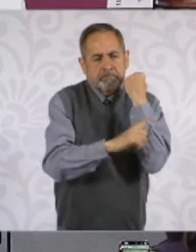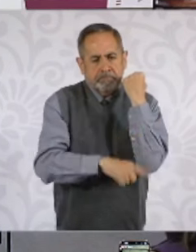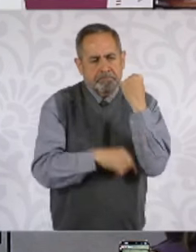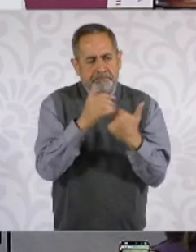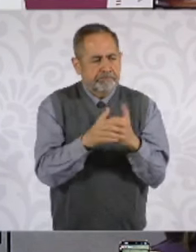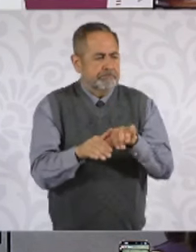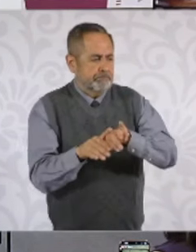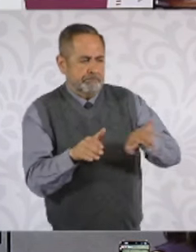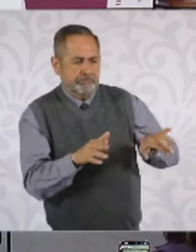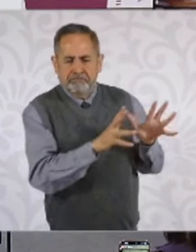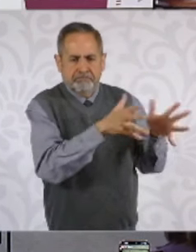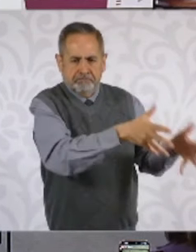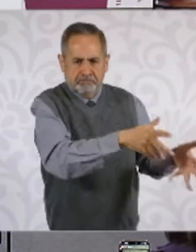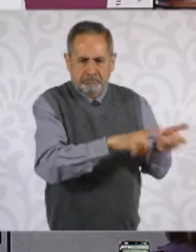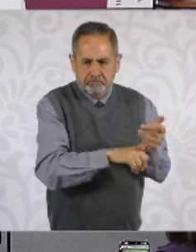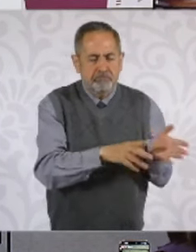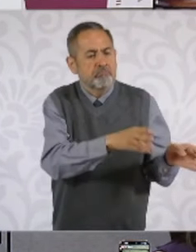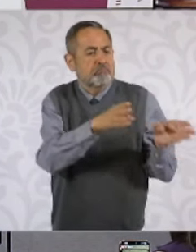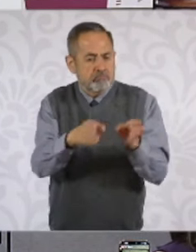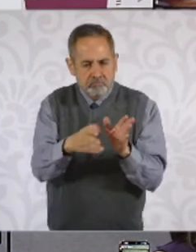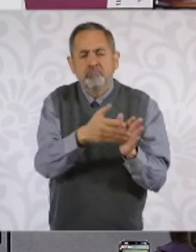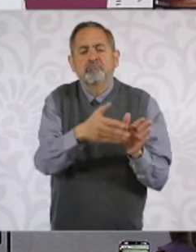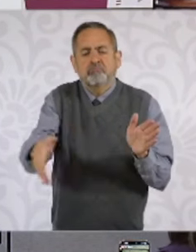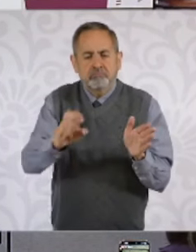Aquí enseguida nos pusieron